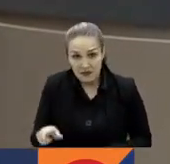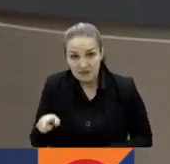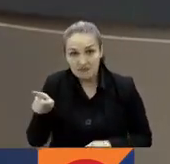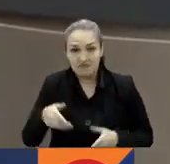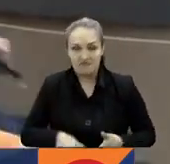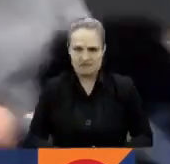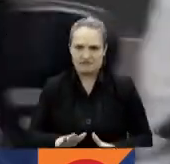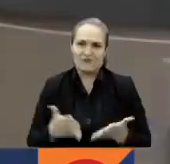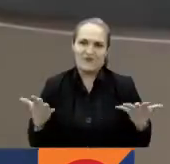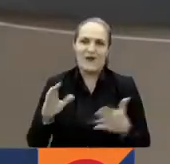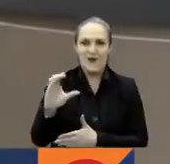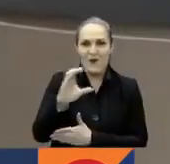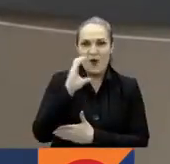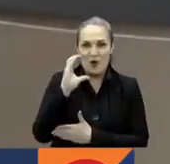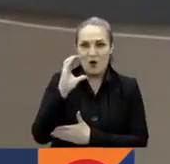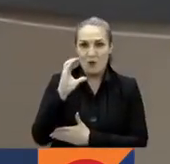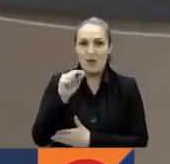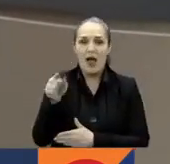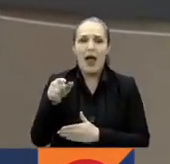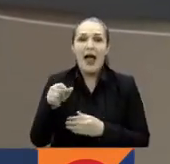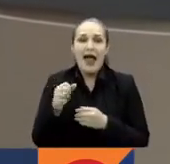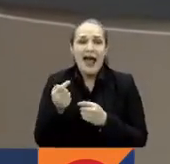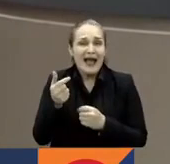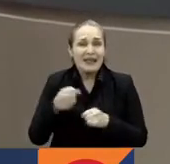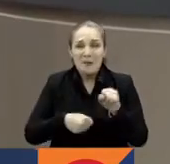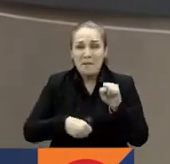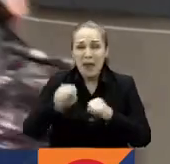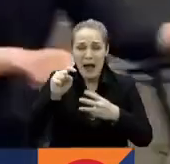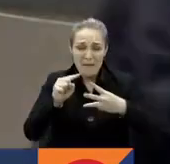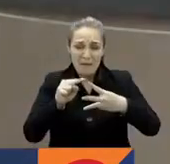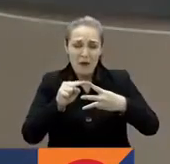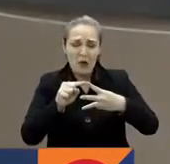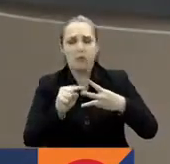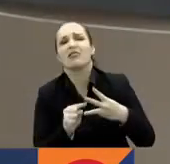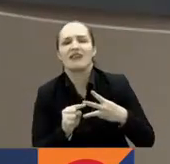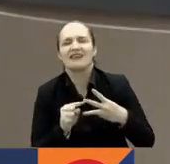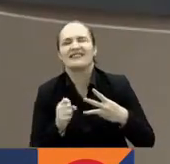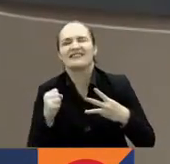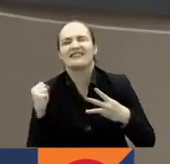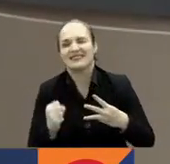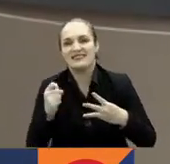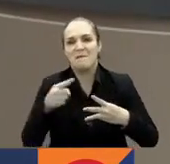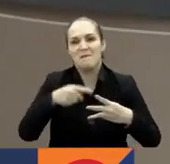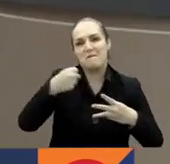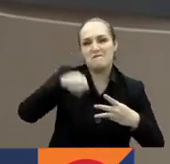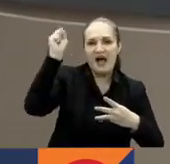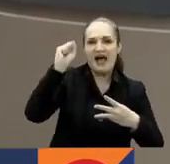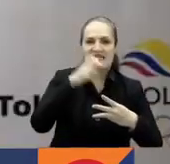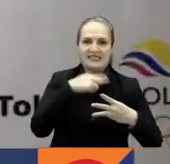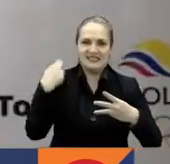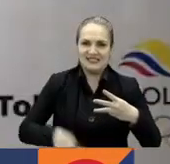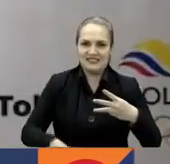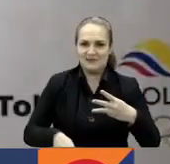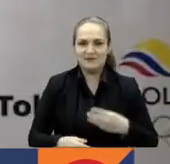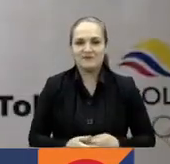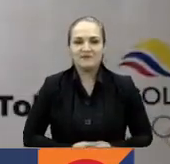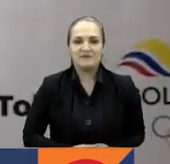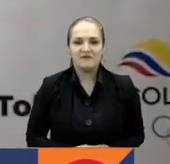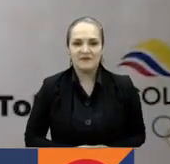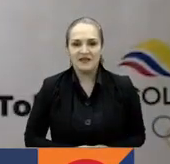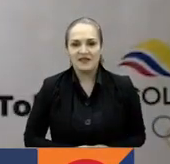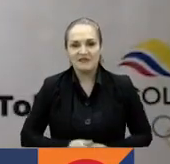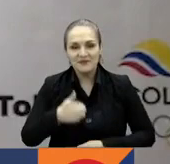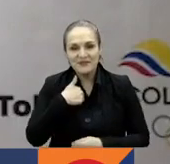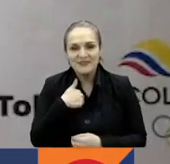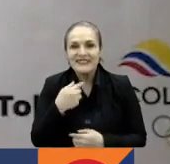movimiento por el chino Shen. Un kilogramo le quitó al colombiano la medalla de oro. Yo dije que quería